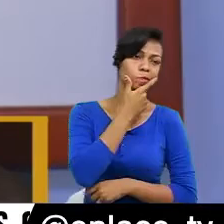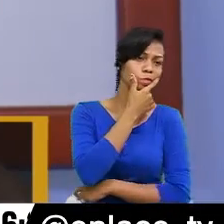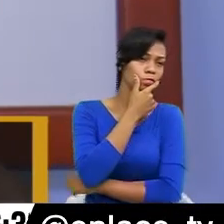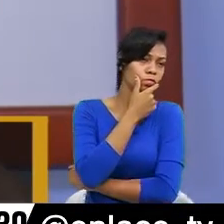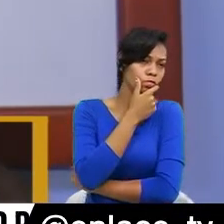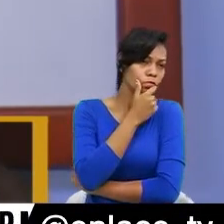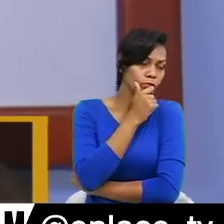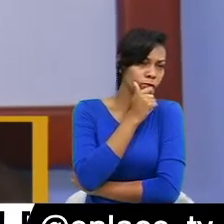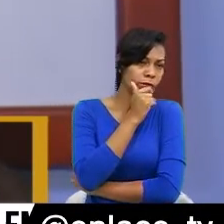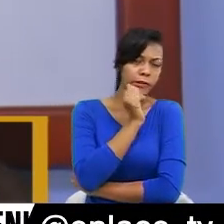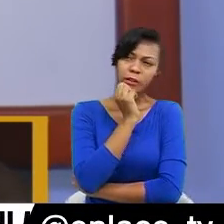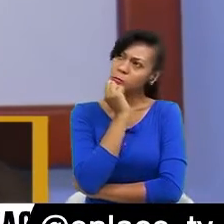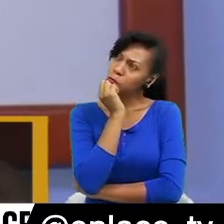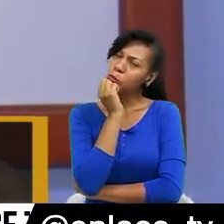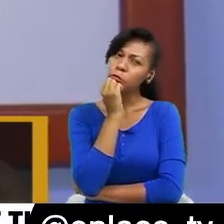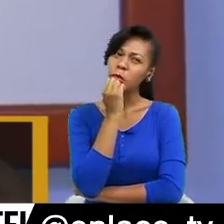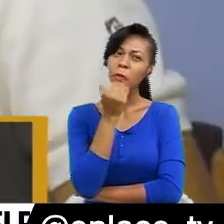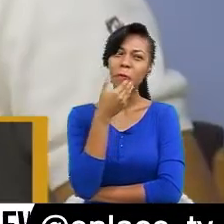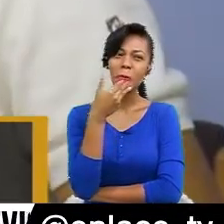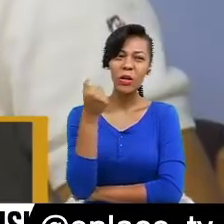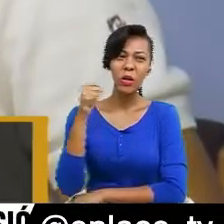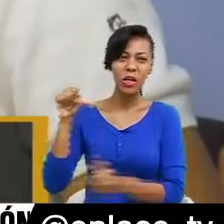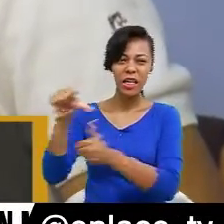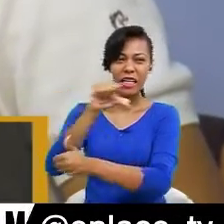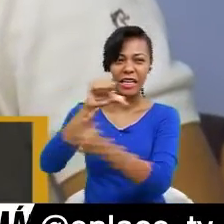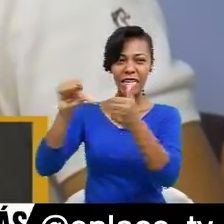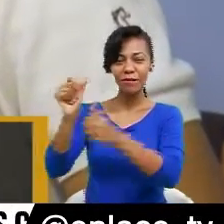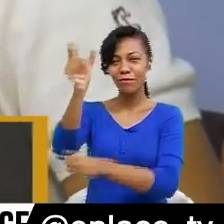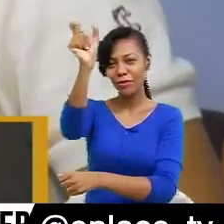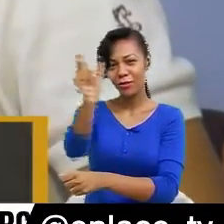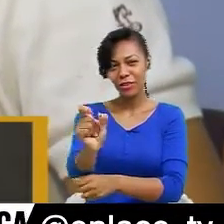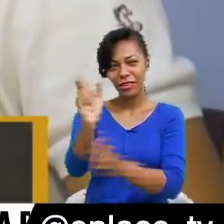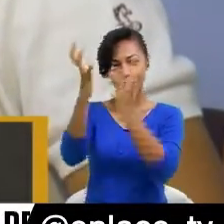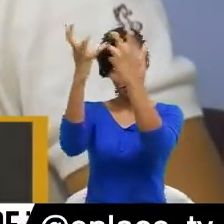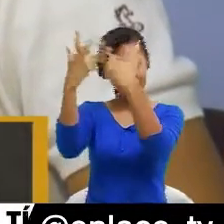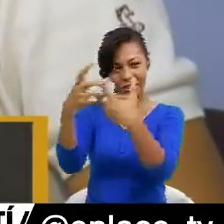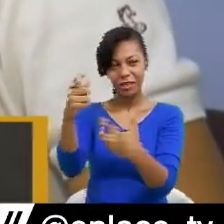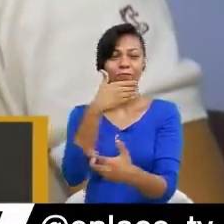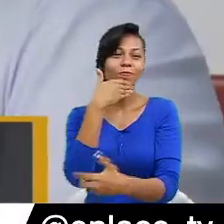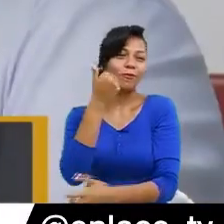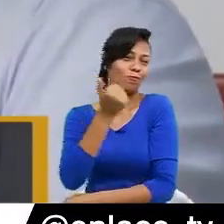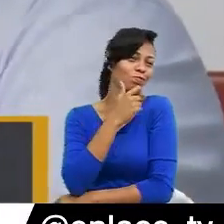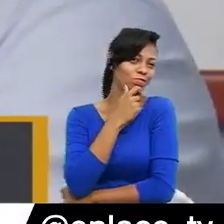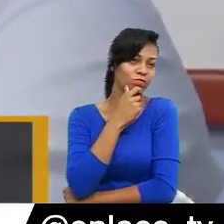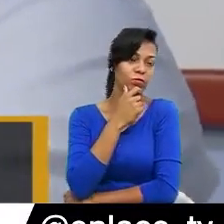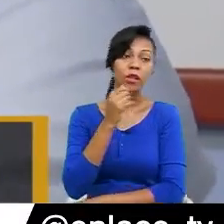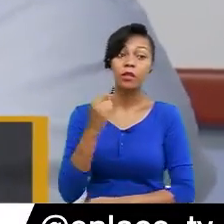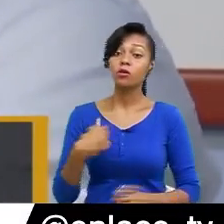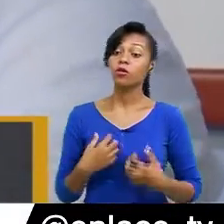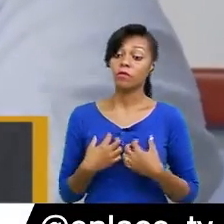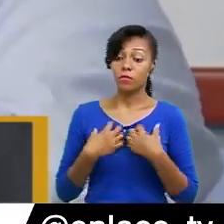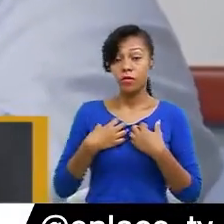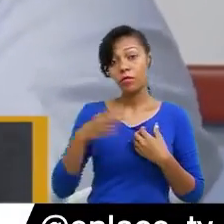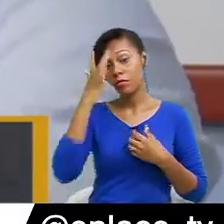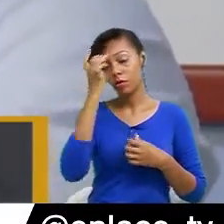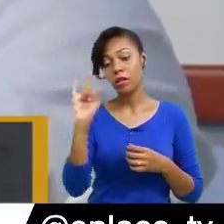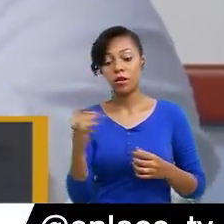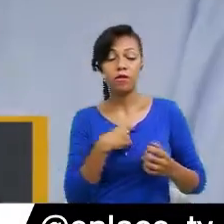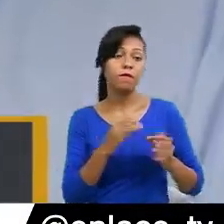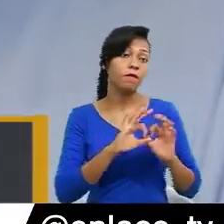mirar la posibilidad de que se pueda cambiar de operador. León se siente intimidado, por lo que dijo que en el caso de que le llegue a pasar algo a él o a su